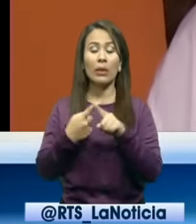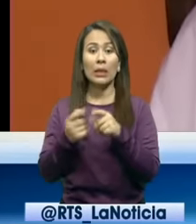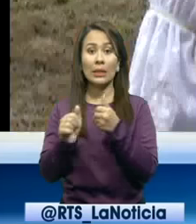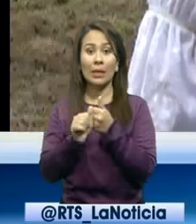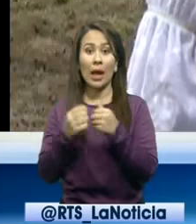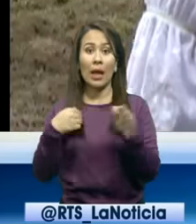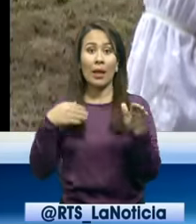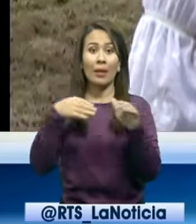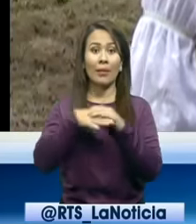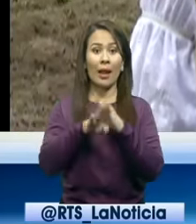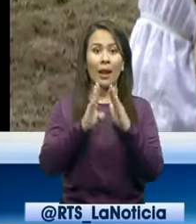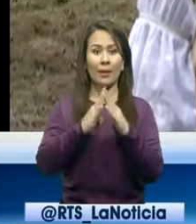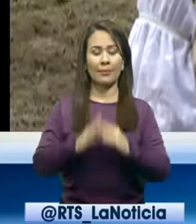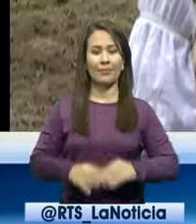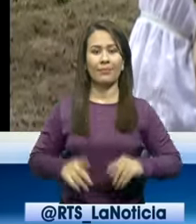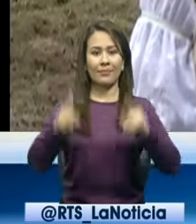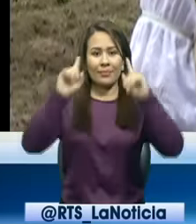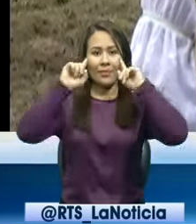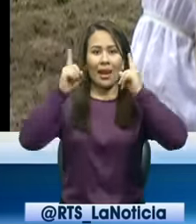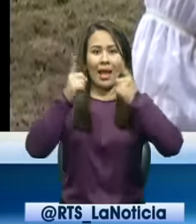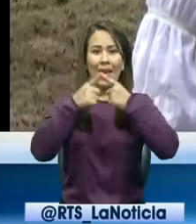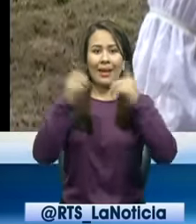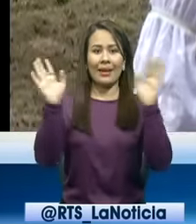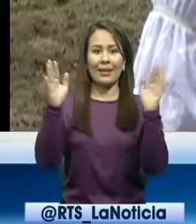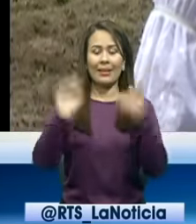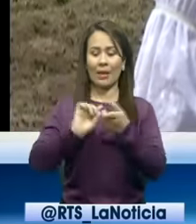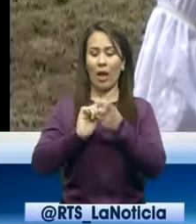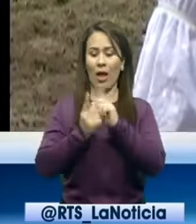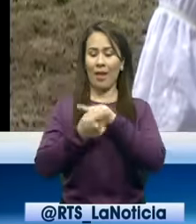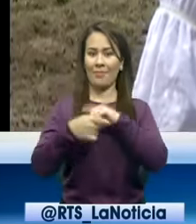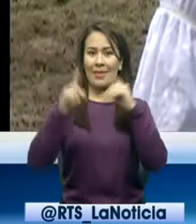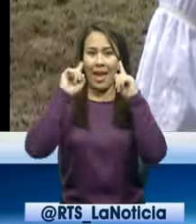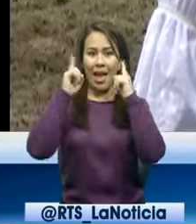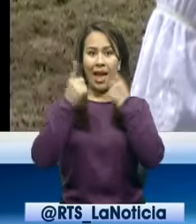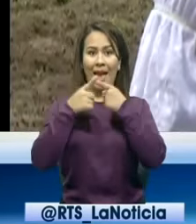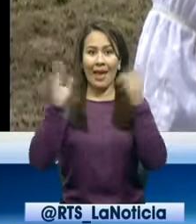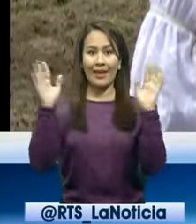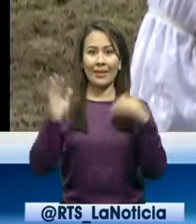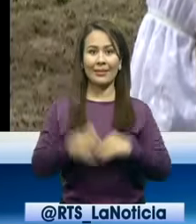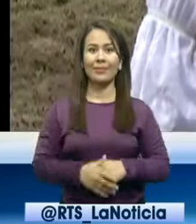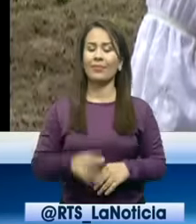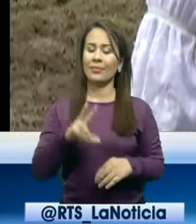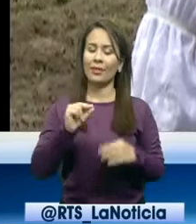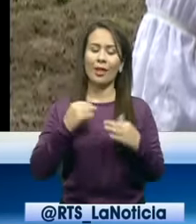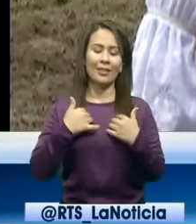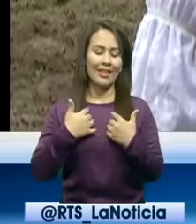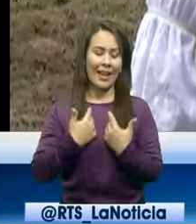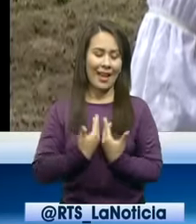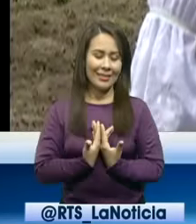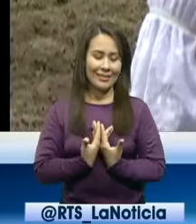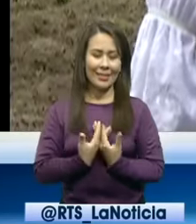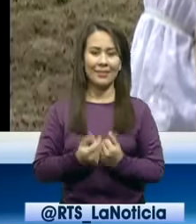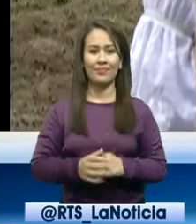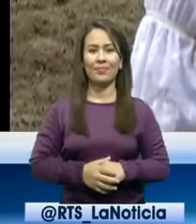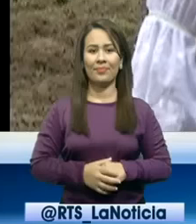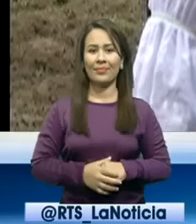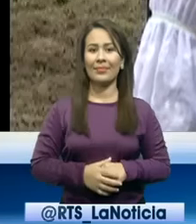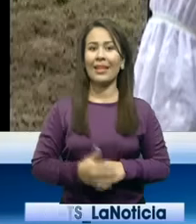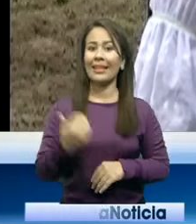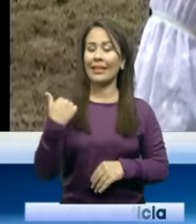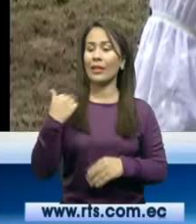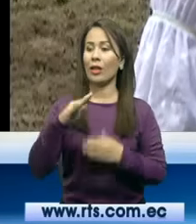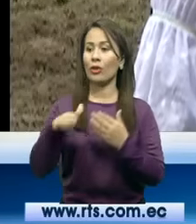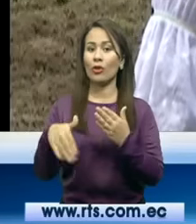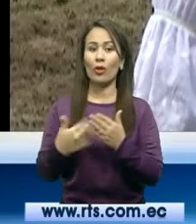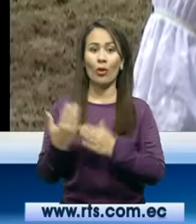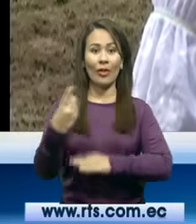casa. Los ángeles, los que se convierten en ángeles, ese día no se cansan. O sea, tienen todo el